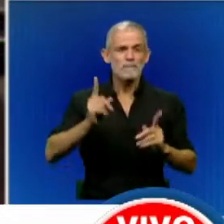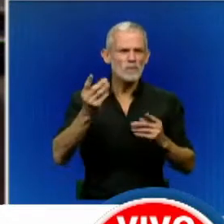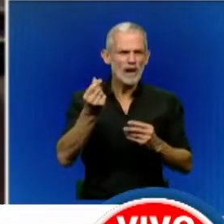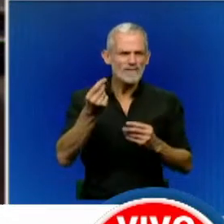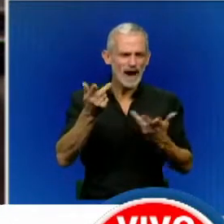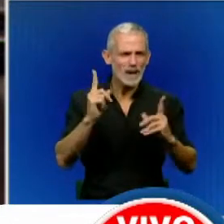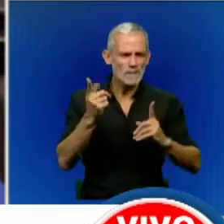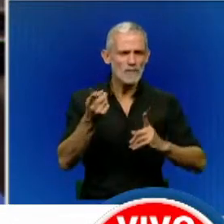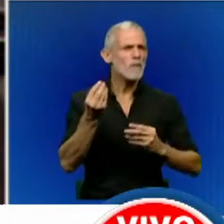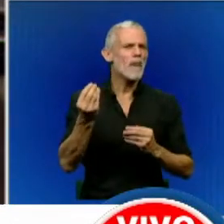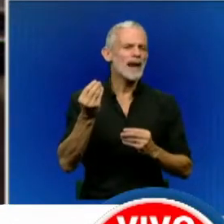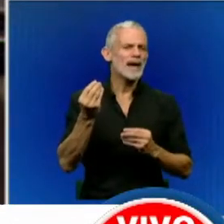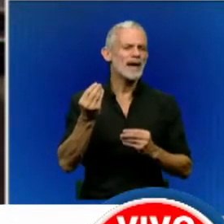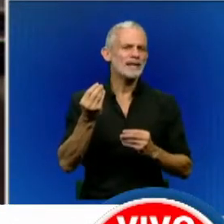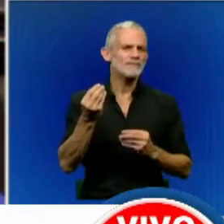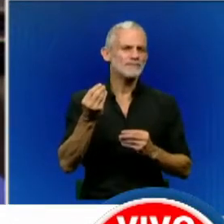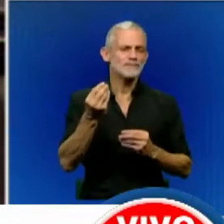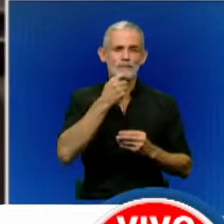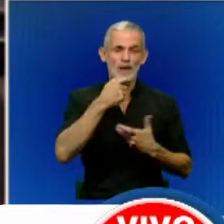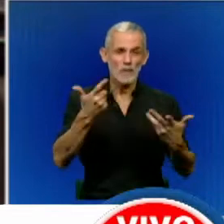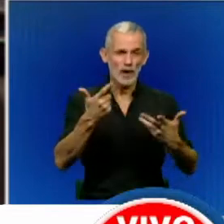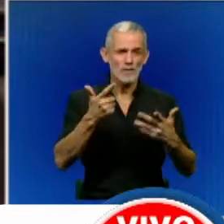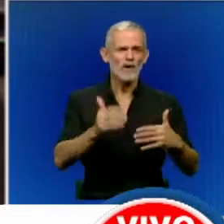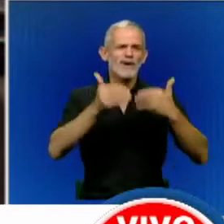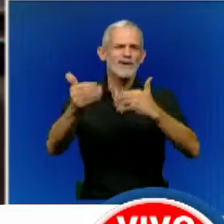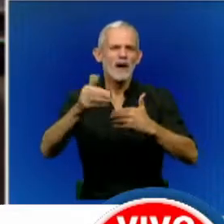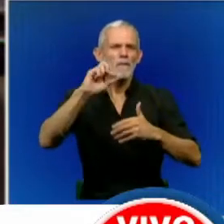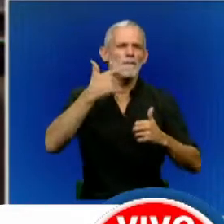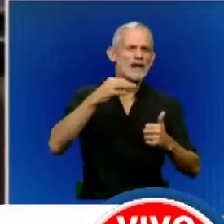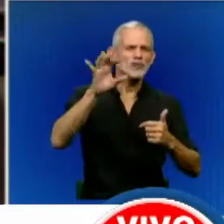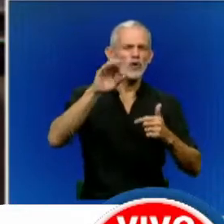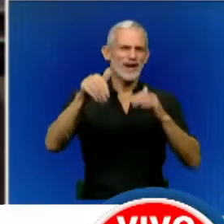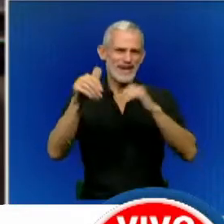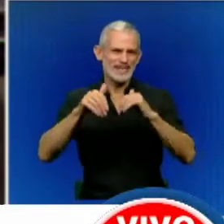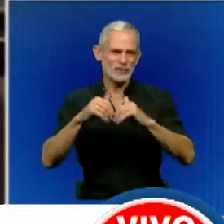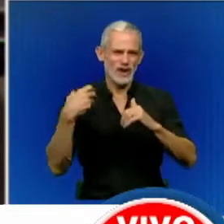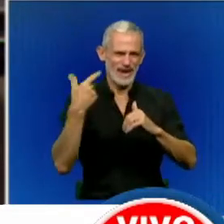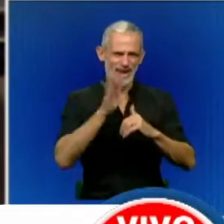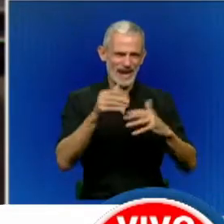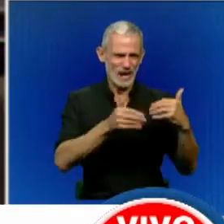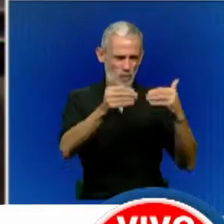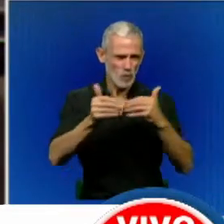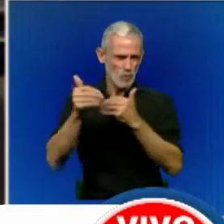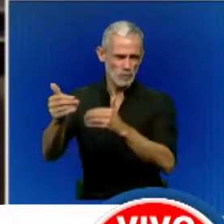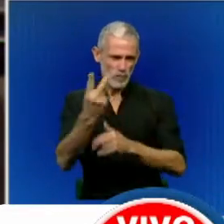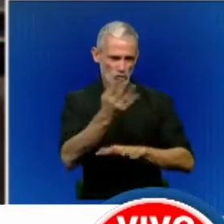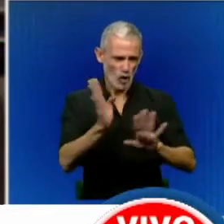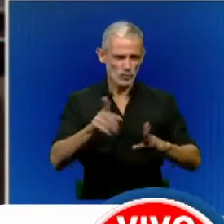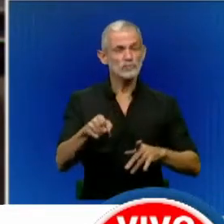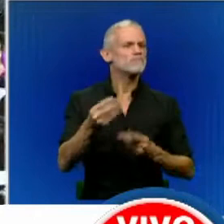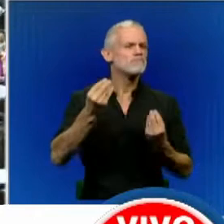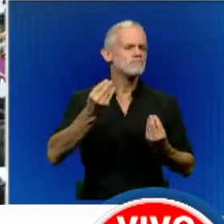misma consideración, para el caso de la postergación de las PASO y de las generales. Y digo esto porque